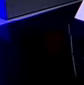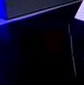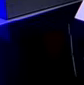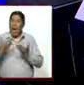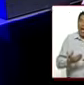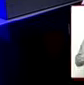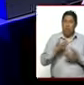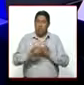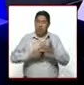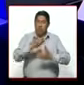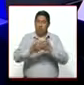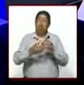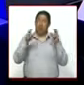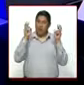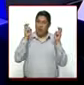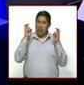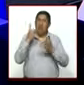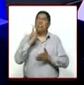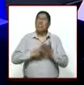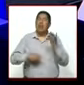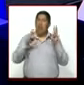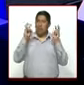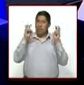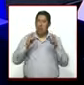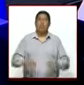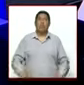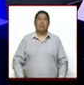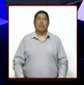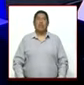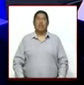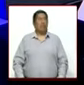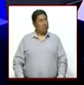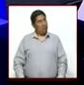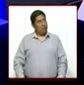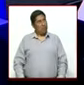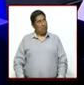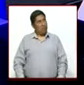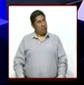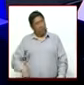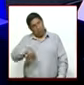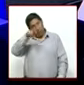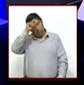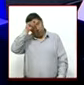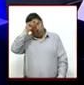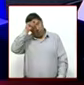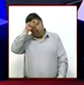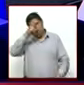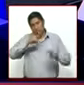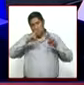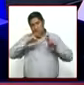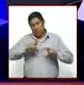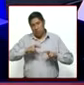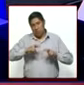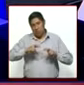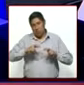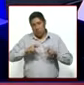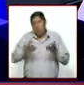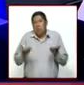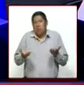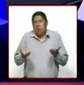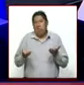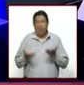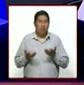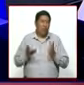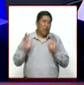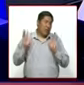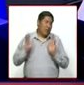mucha ayuda en este campo. ¿De qué creen que se trata? Oh, no sé, más estudios tendrá que ver la inteligencia, robots. No sé. Inteligencia